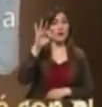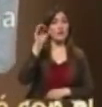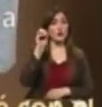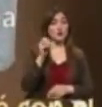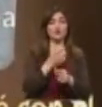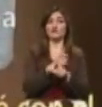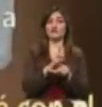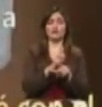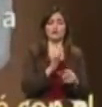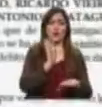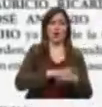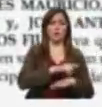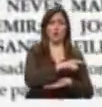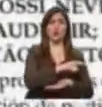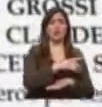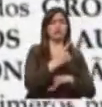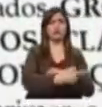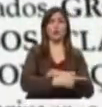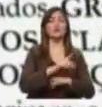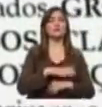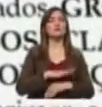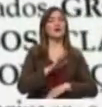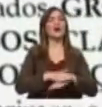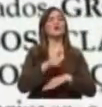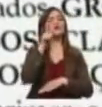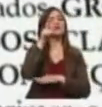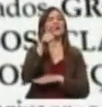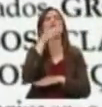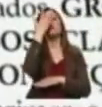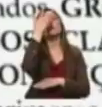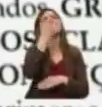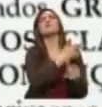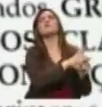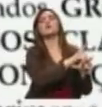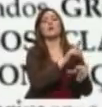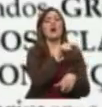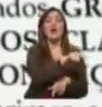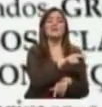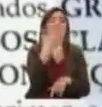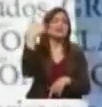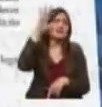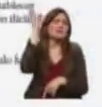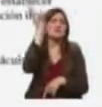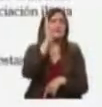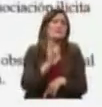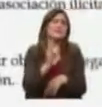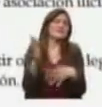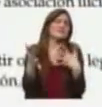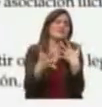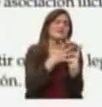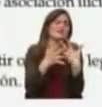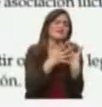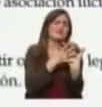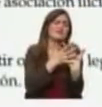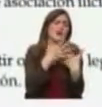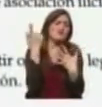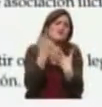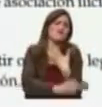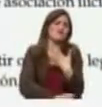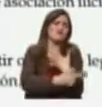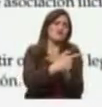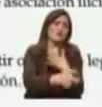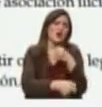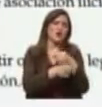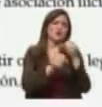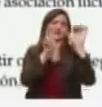José Conceição Santos Filho. La razón para ello, según la Fiscalía General del Estado, es que el procesado ya fue sancionado por la normativa y la justicia brasileña a